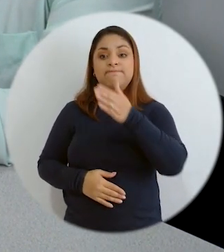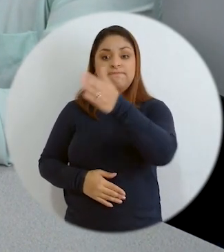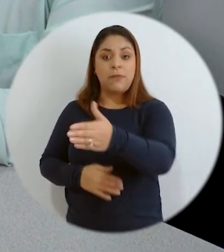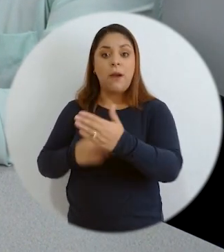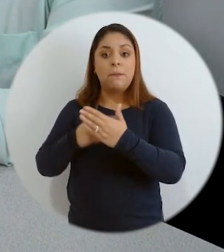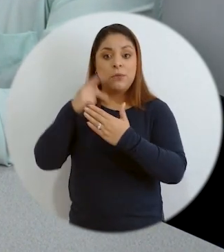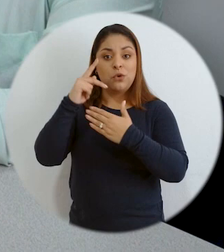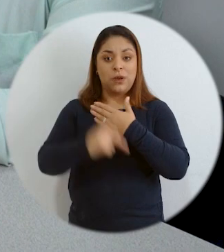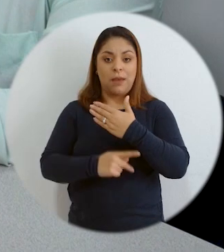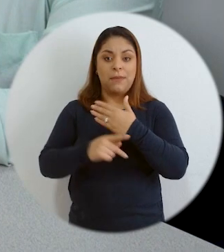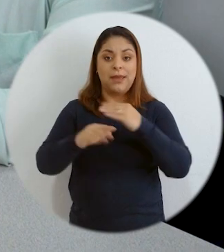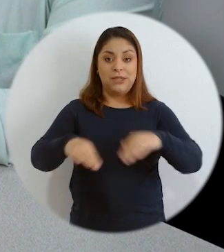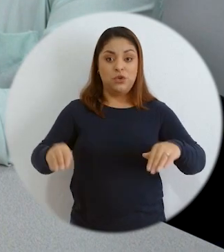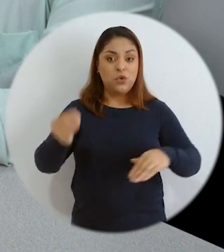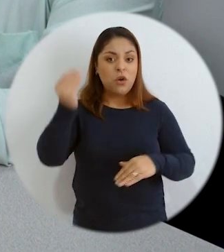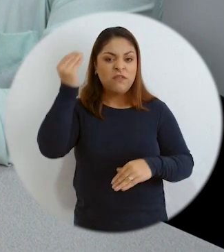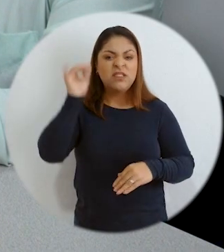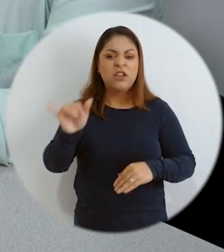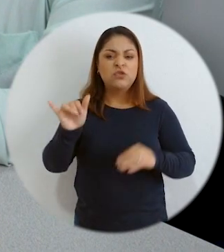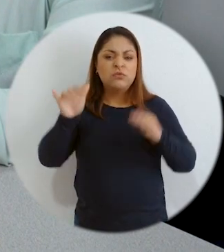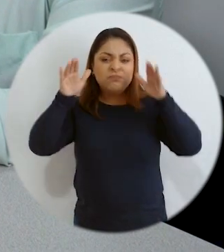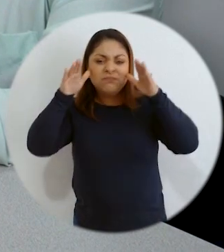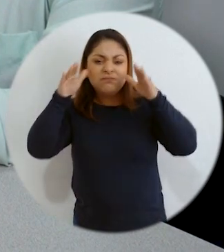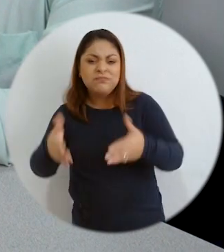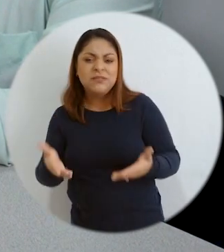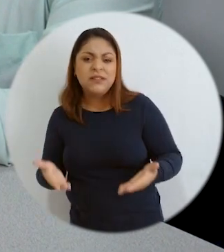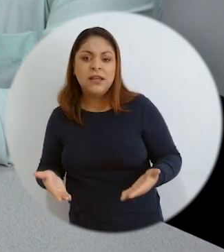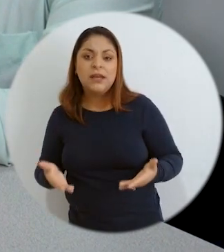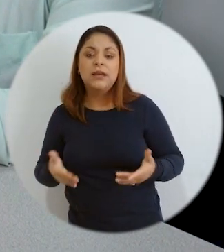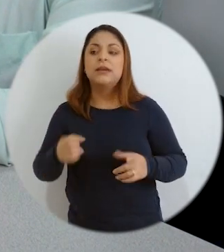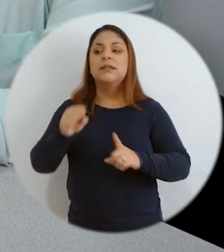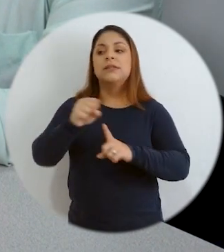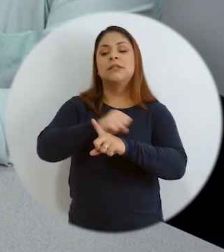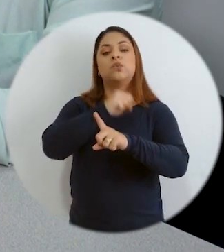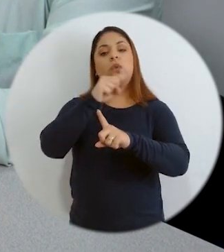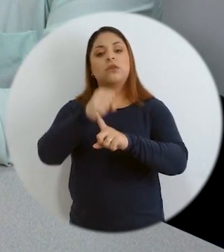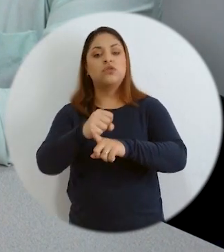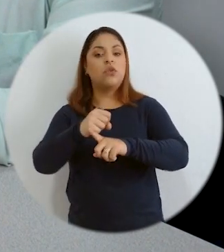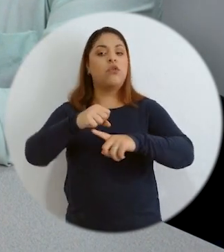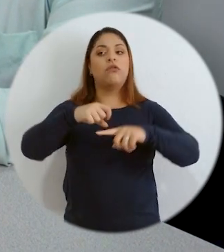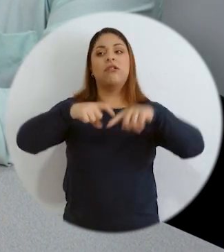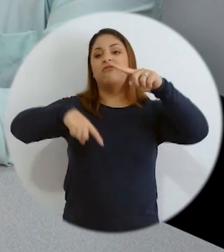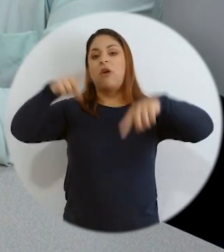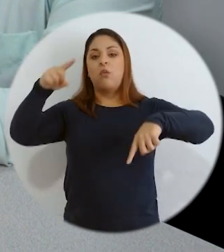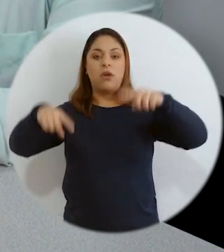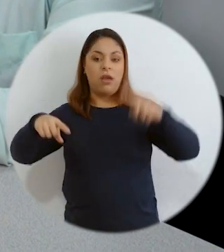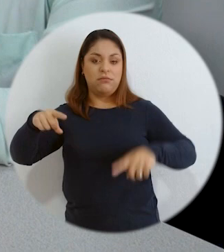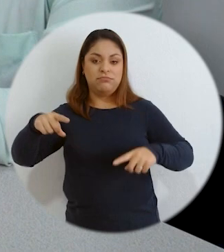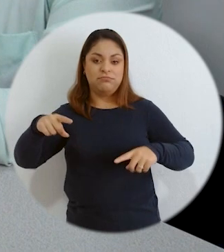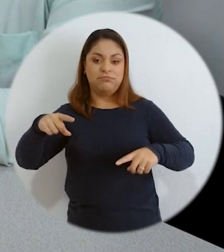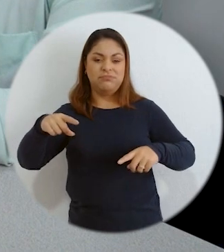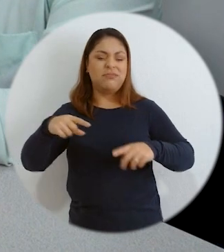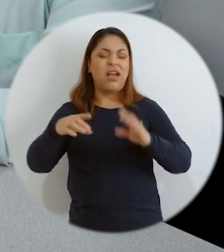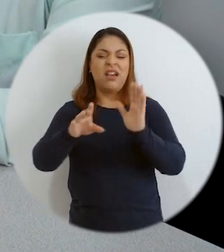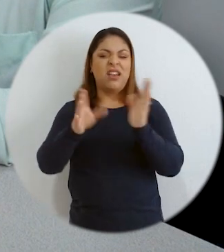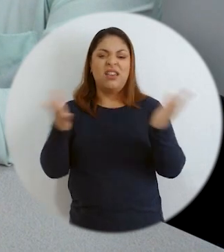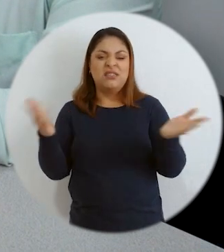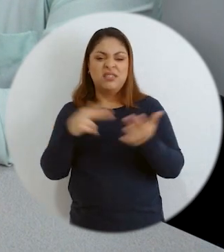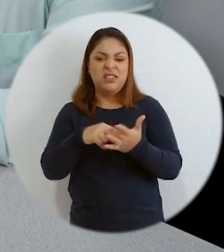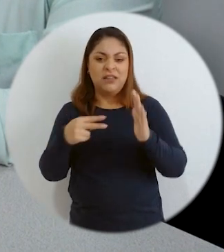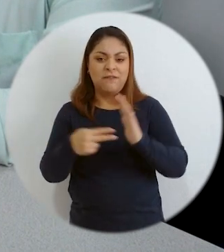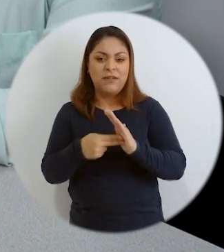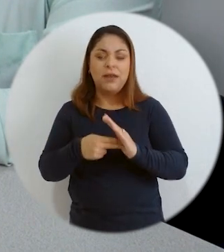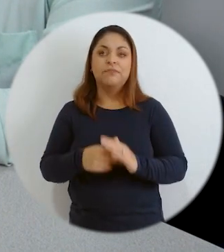programa de niñez y adolescencia en Costa Rica, están más orientados a lo que se conoce como la situación irregular. Por ejemplo, a atender